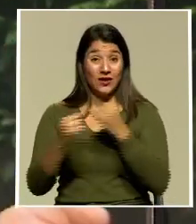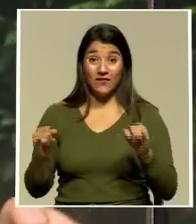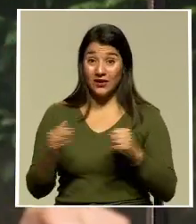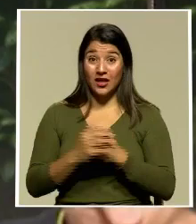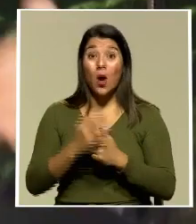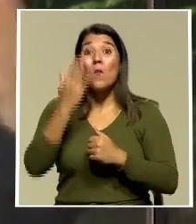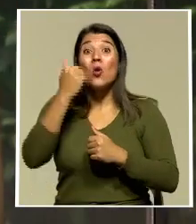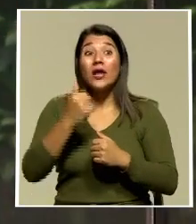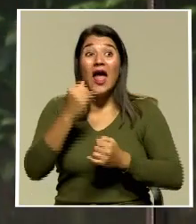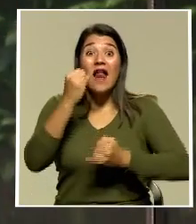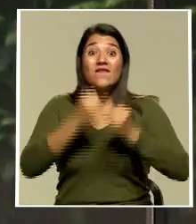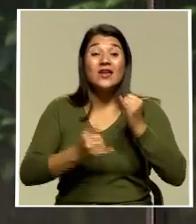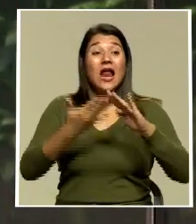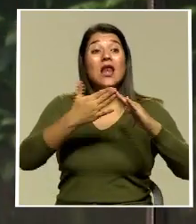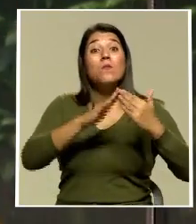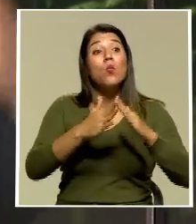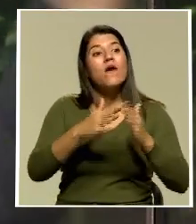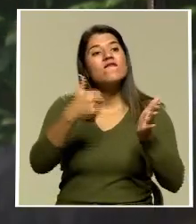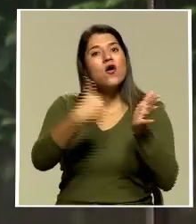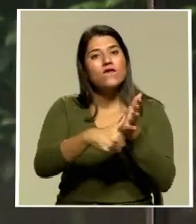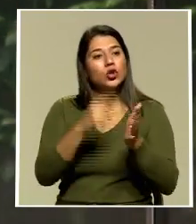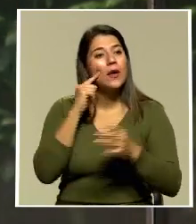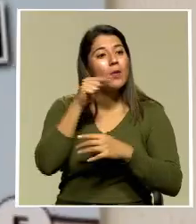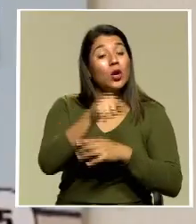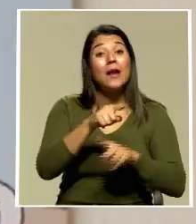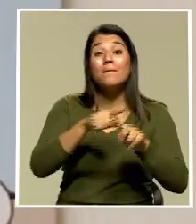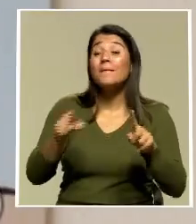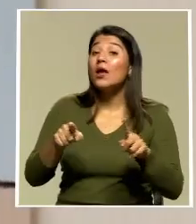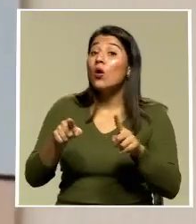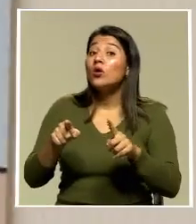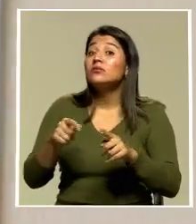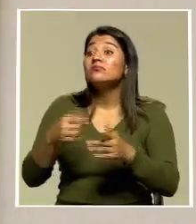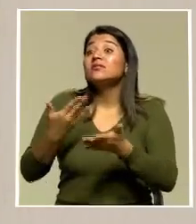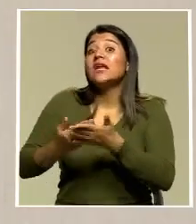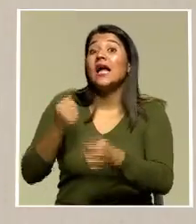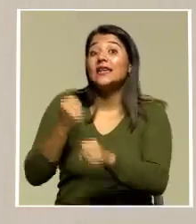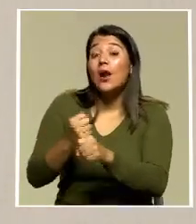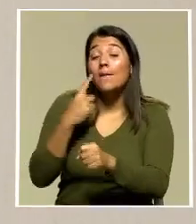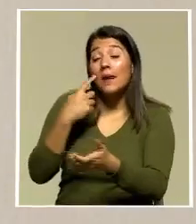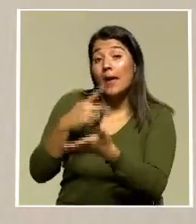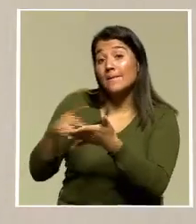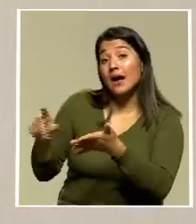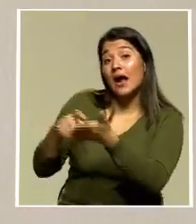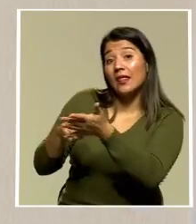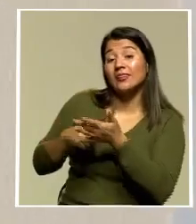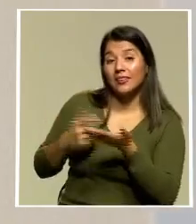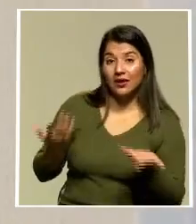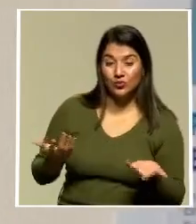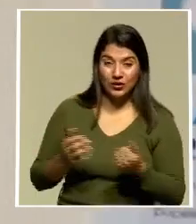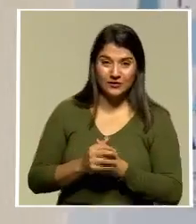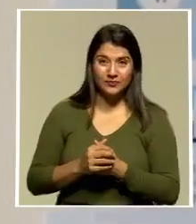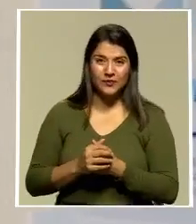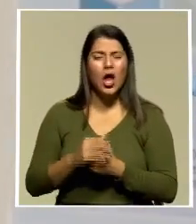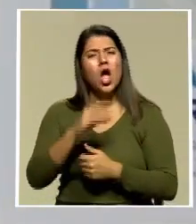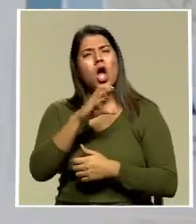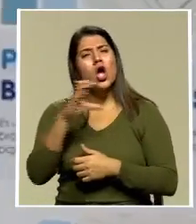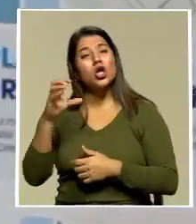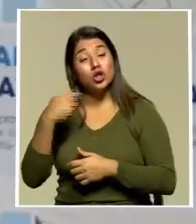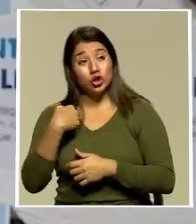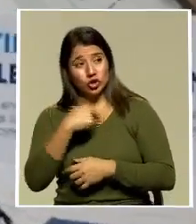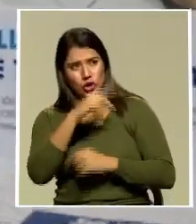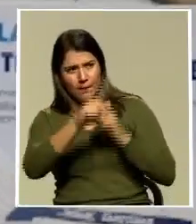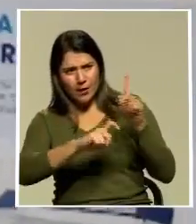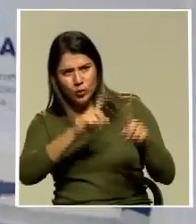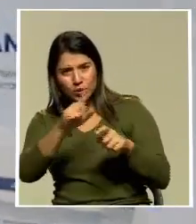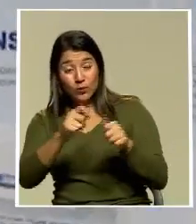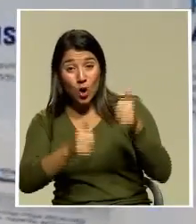los elige, pero llegan a gobernar para pagar esas deudas, ¿no? Costa Rica Noticias consultó a algunos de los precandidatos del Partido Liberación Nacional sobre